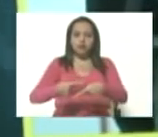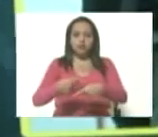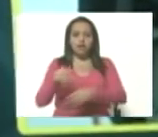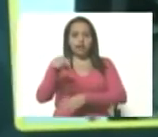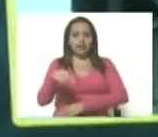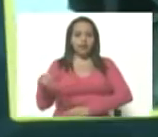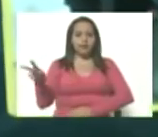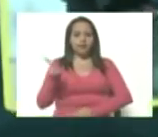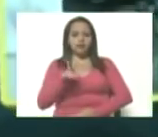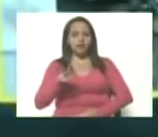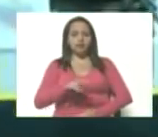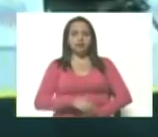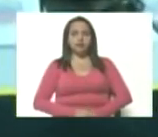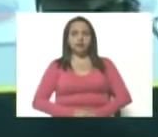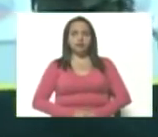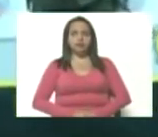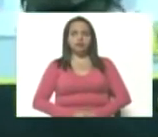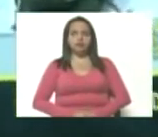Venezuela.